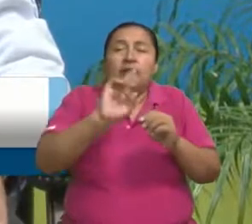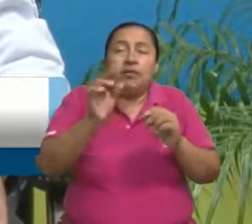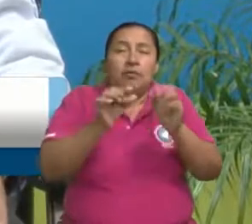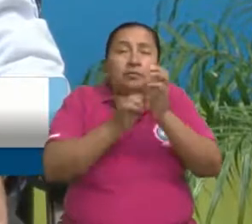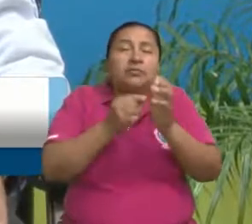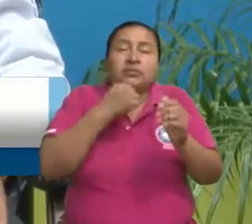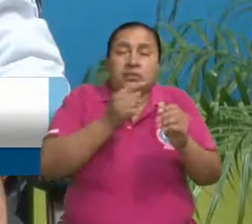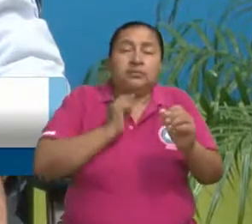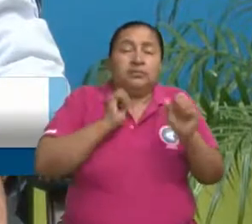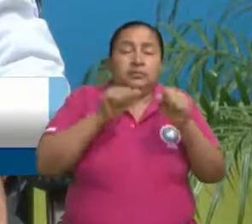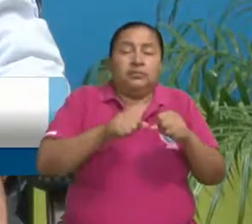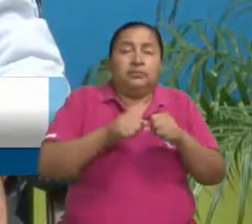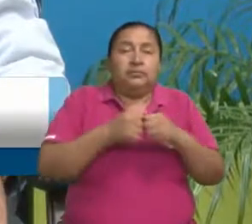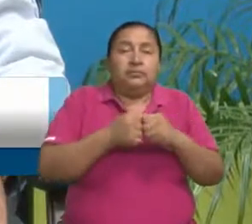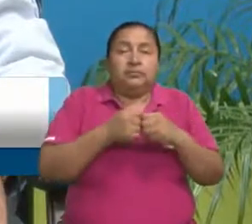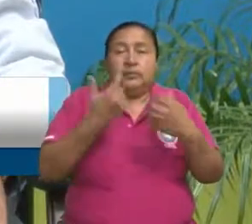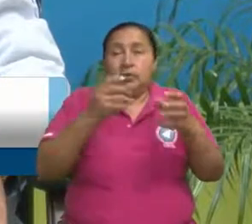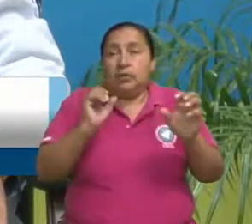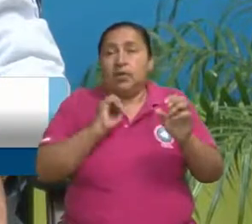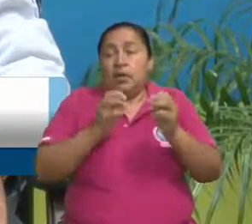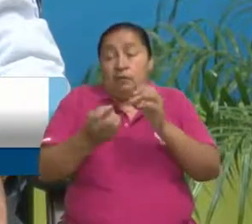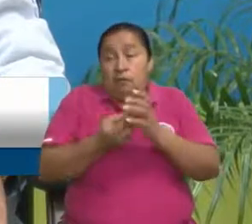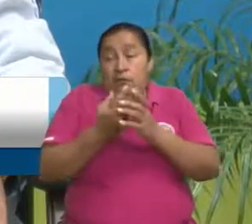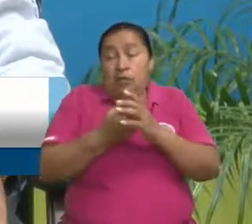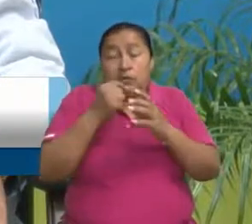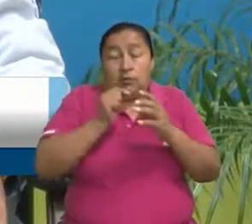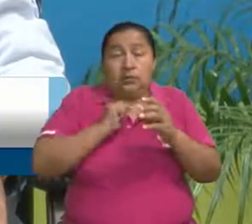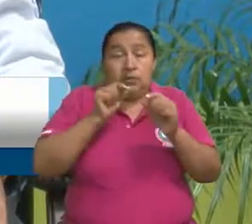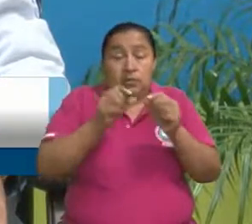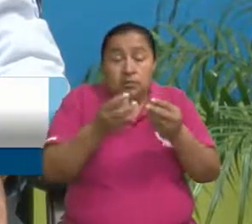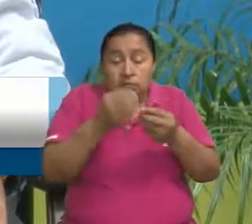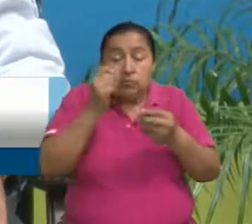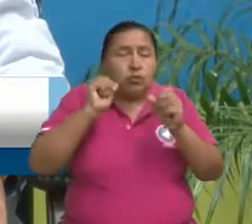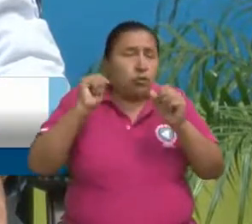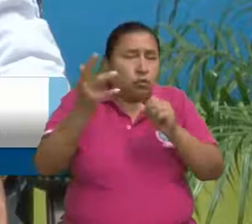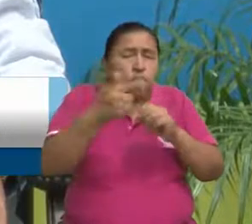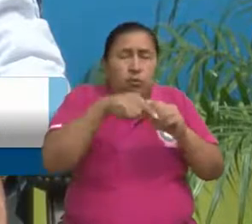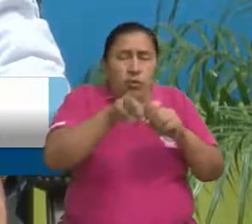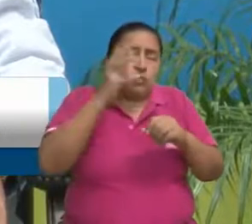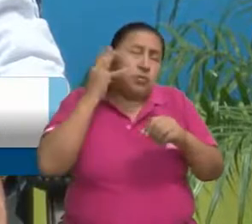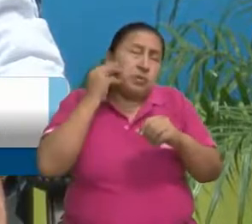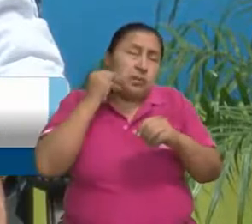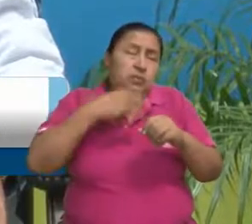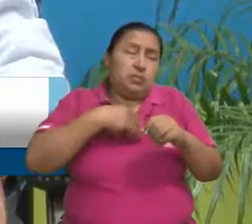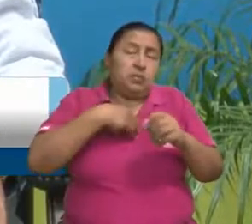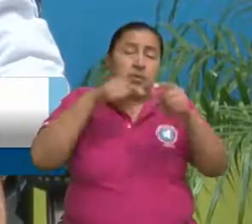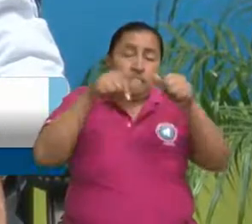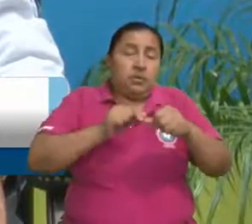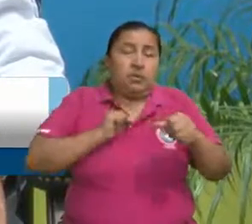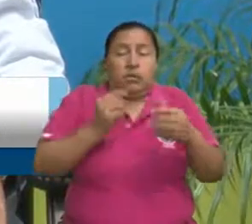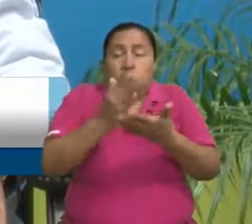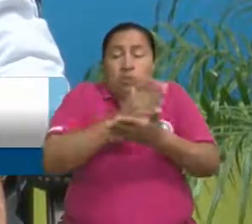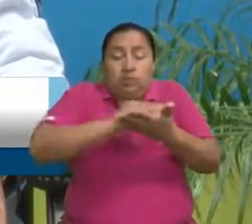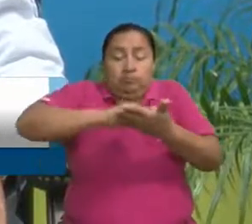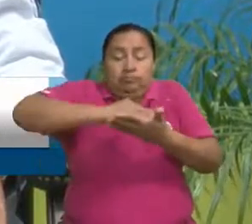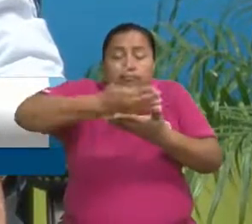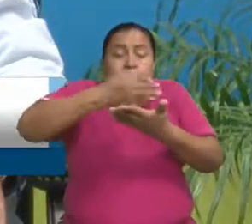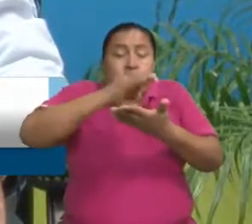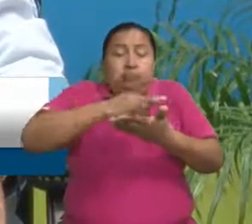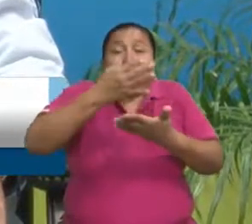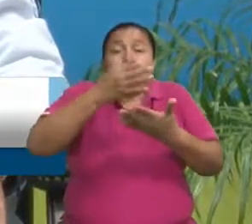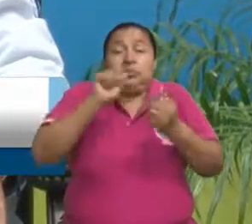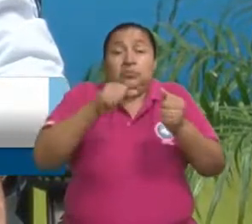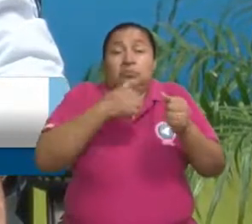este... Las cositas de las flores que vienen, la semillita. Sí, se introducen, sí, o alguna perla, ¿verdad?, de algún collar,